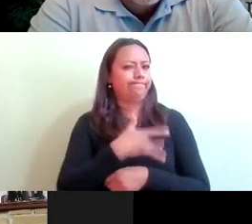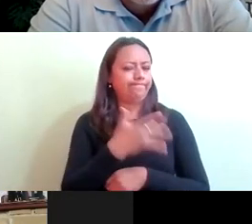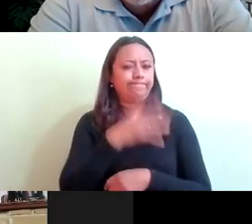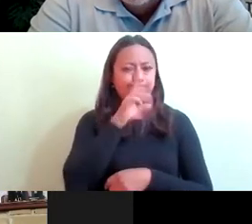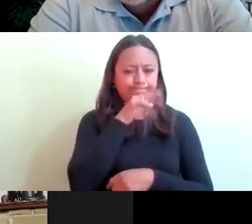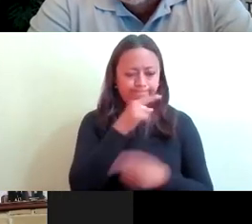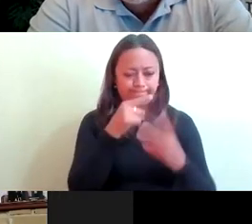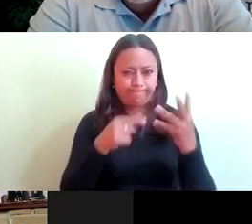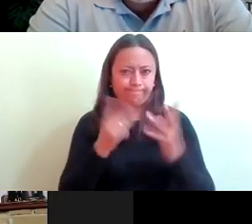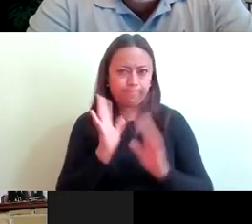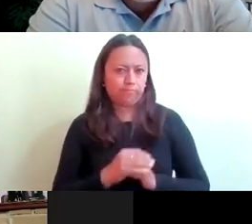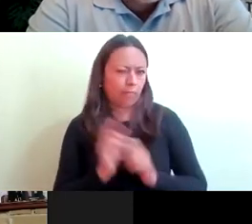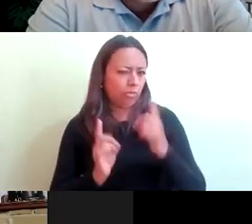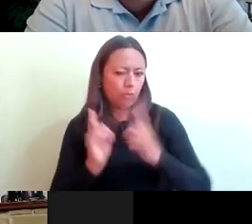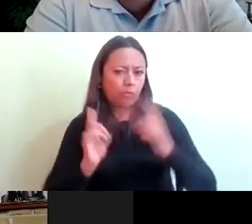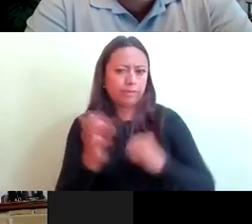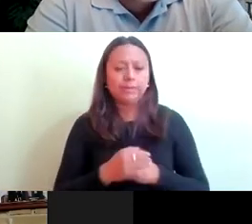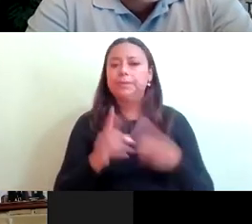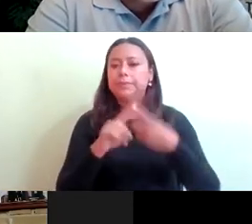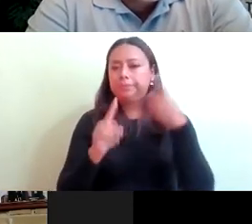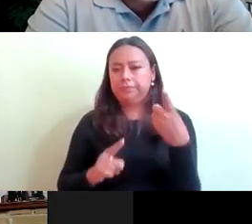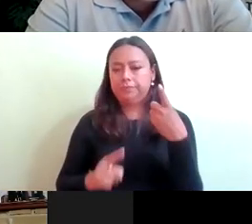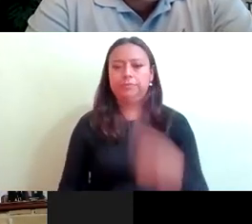respuesta puntual. Primero,